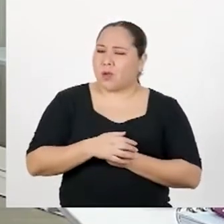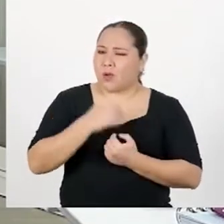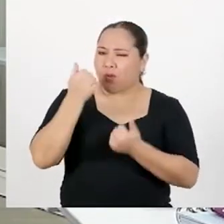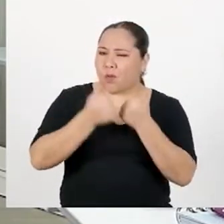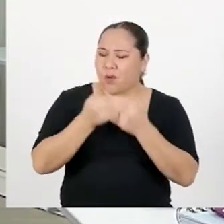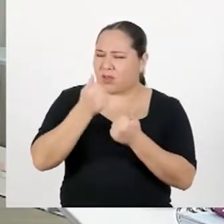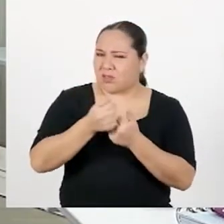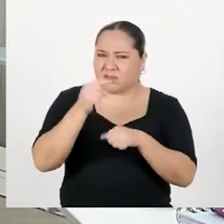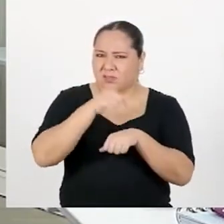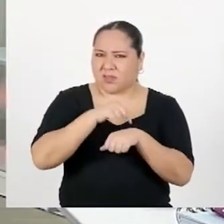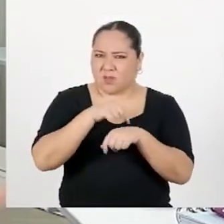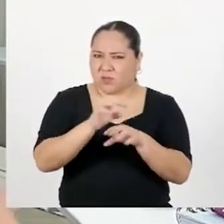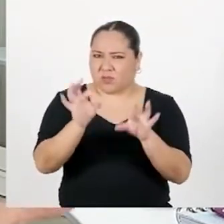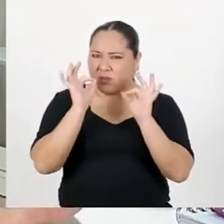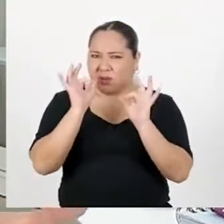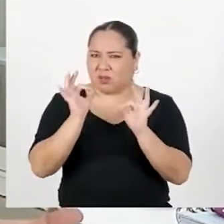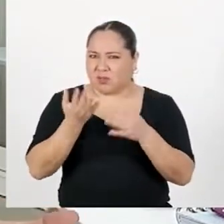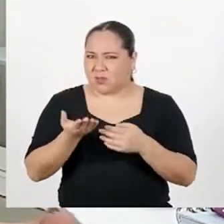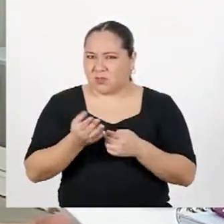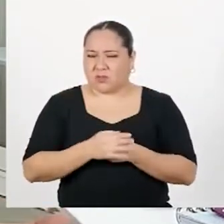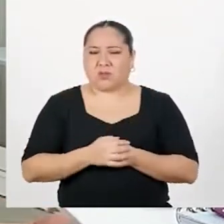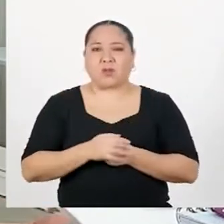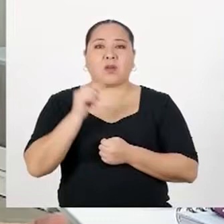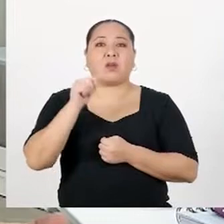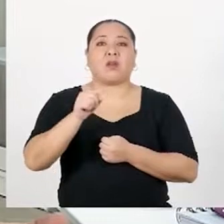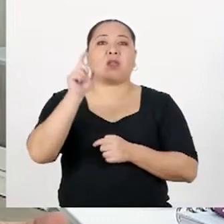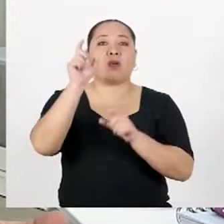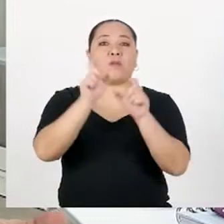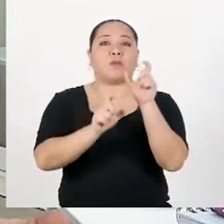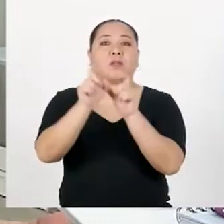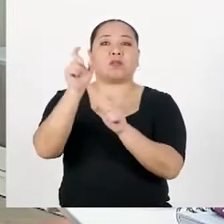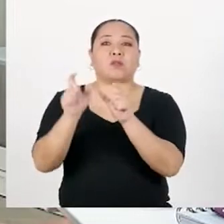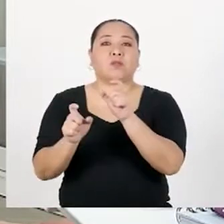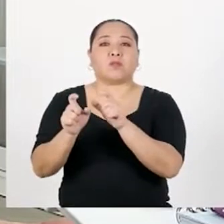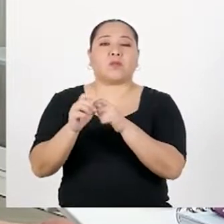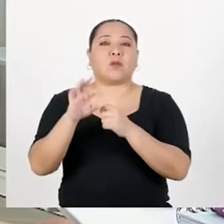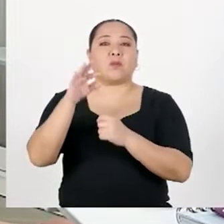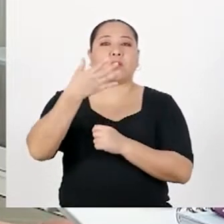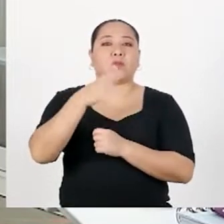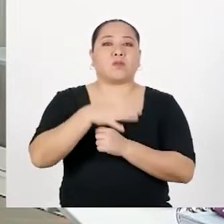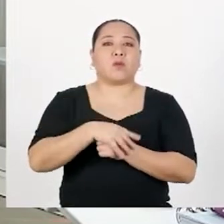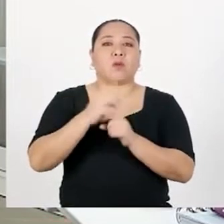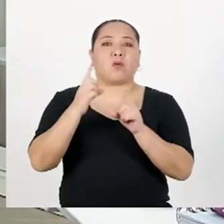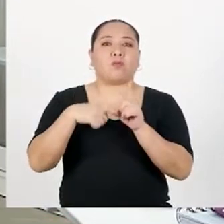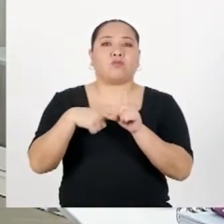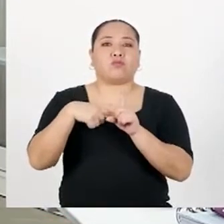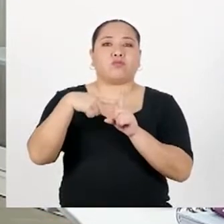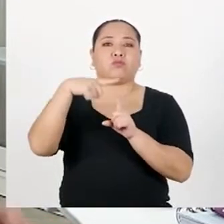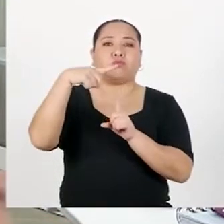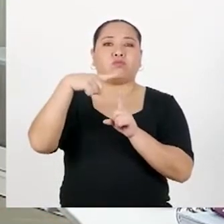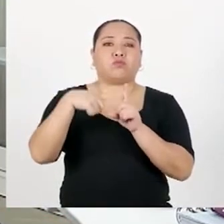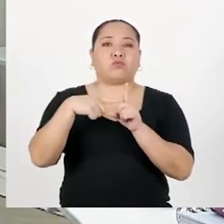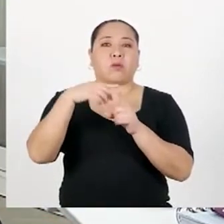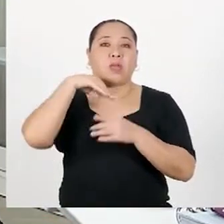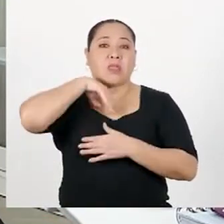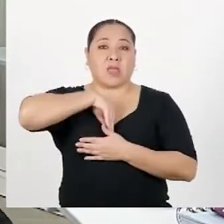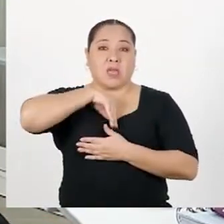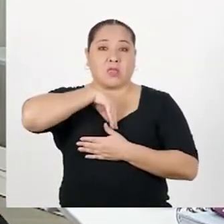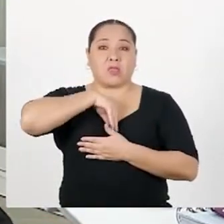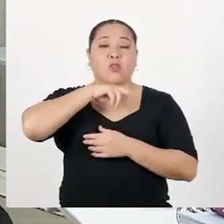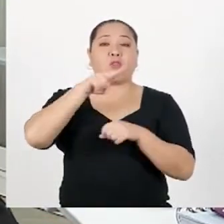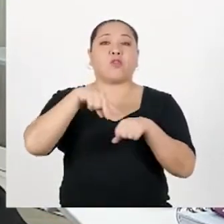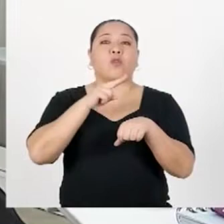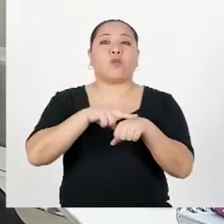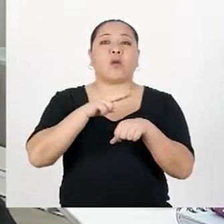¿Cuáles son esos periodos críticos? En el ser humano, el rango de temperatura corporal